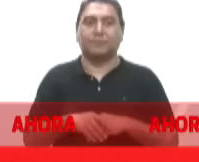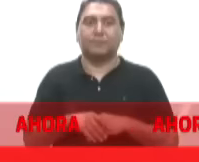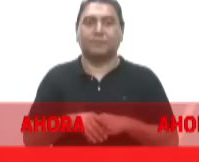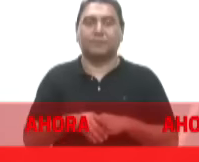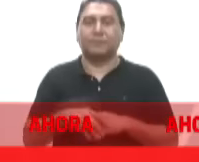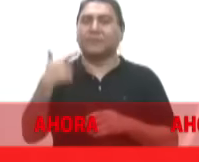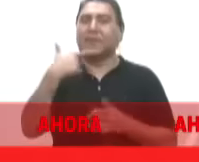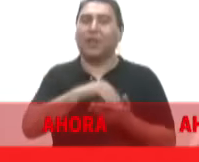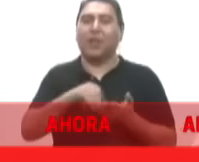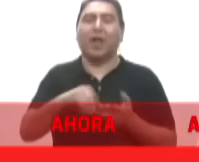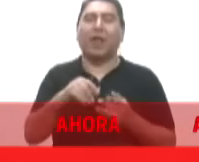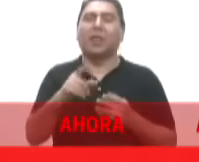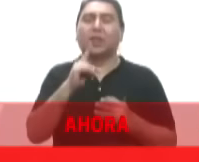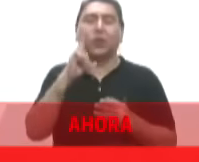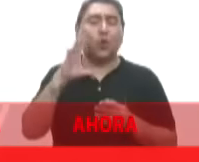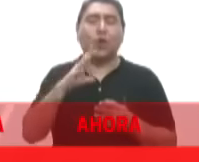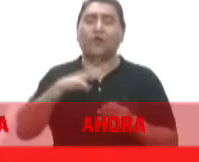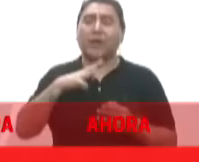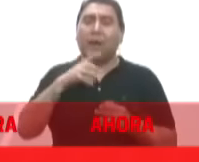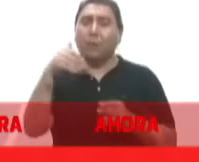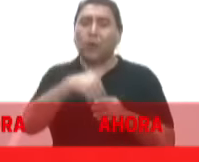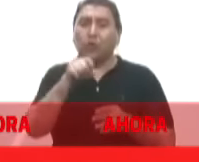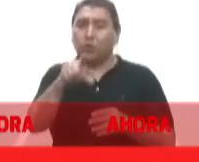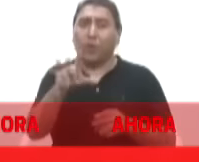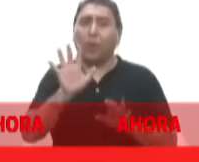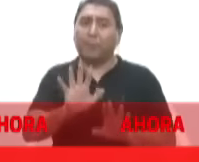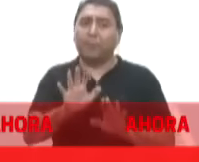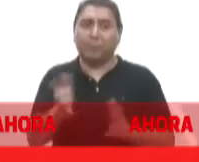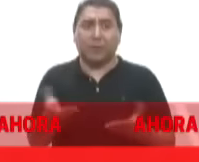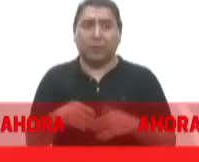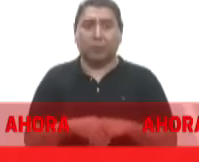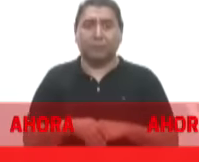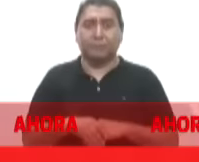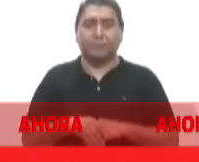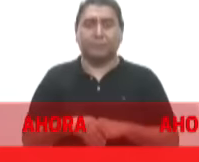Senadora Di Tullio, falta su voto. Está la votación pendiente.